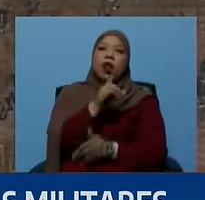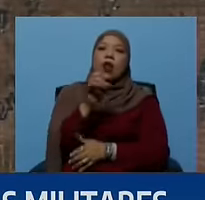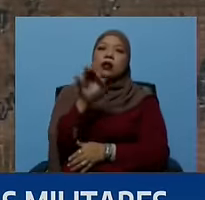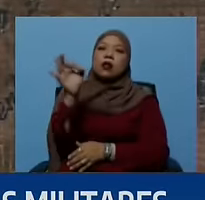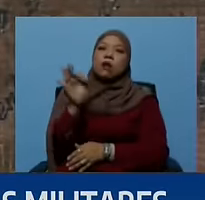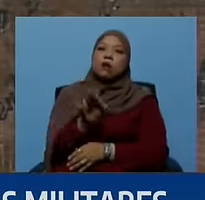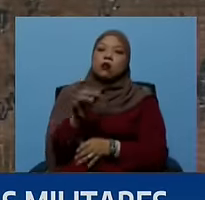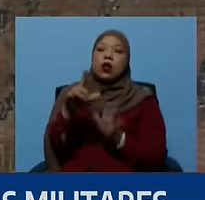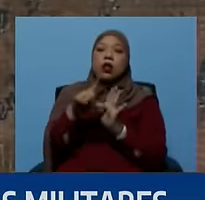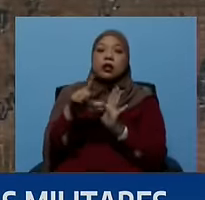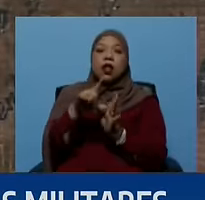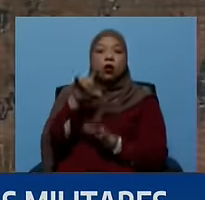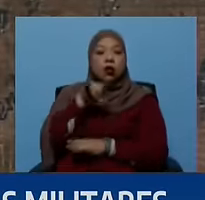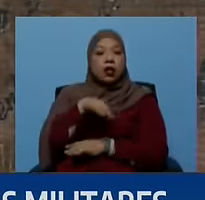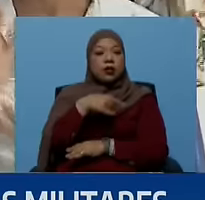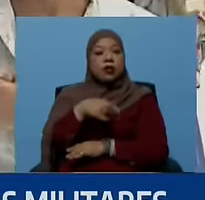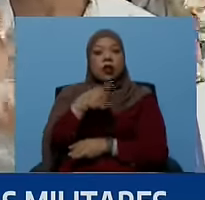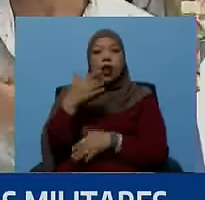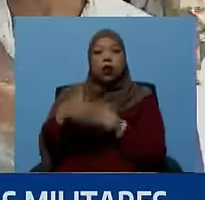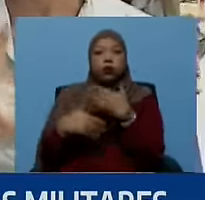liceos las